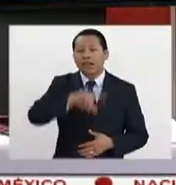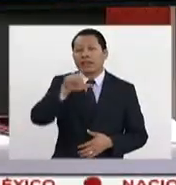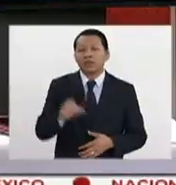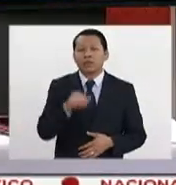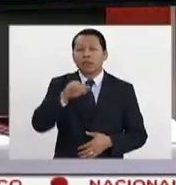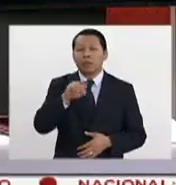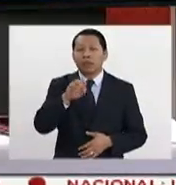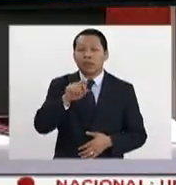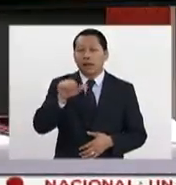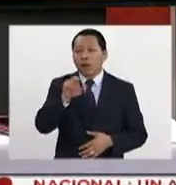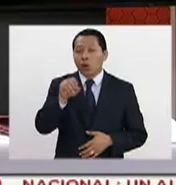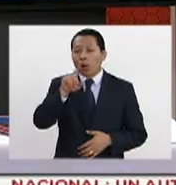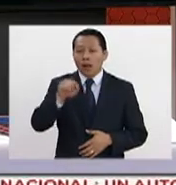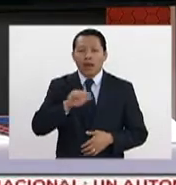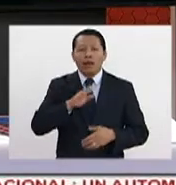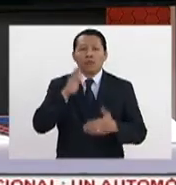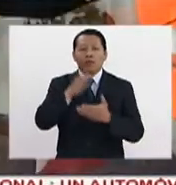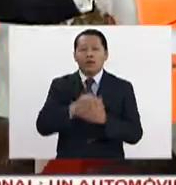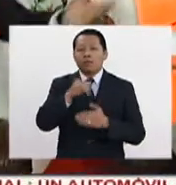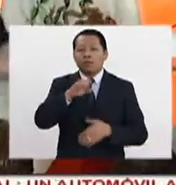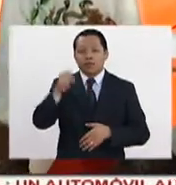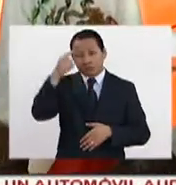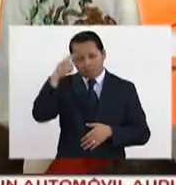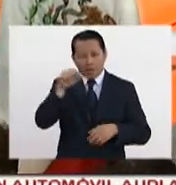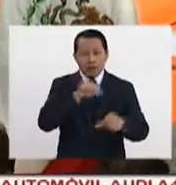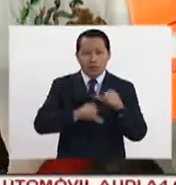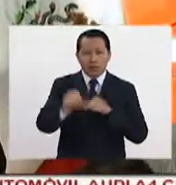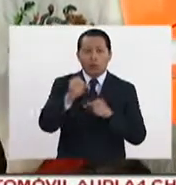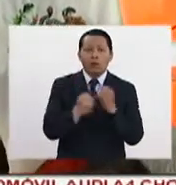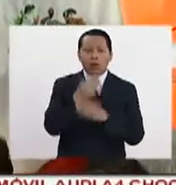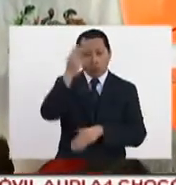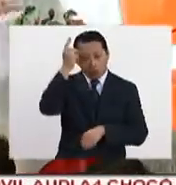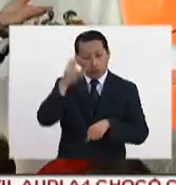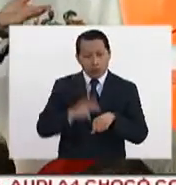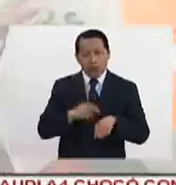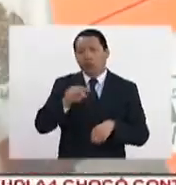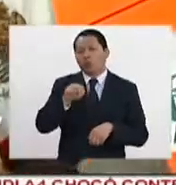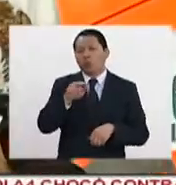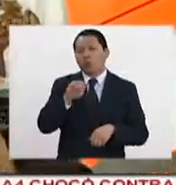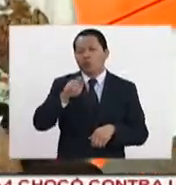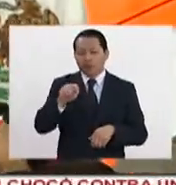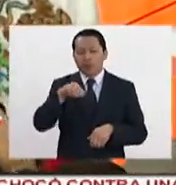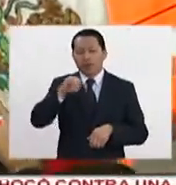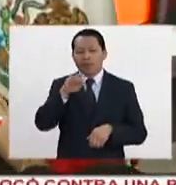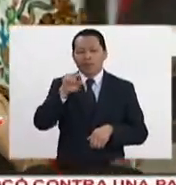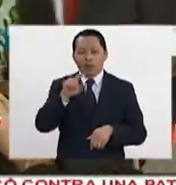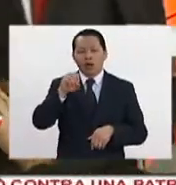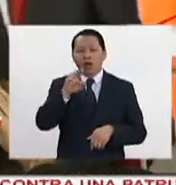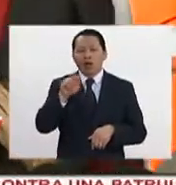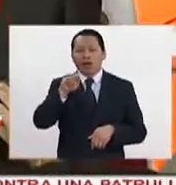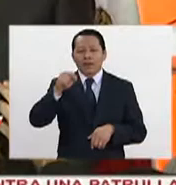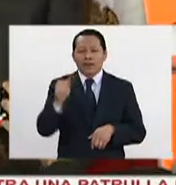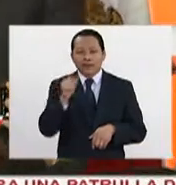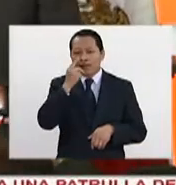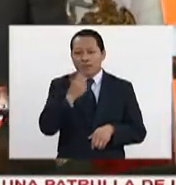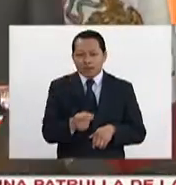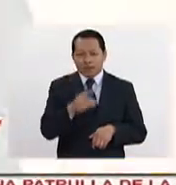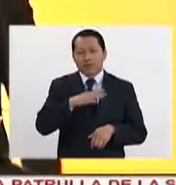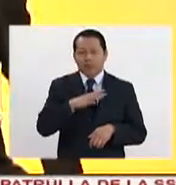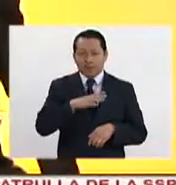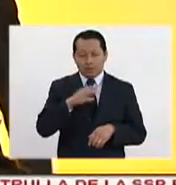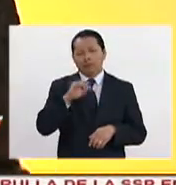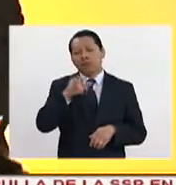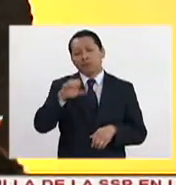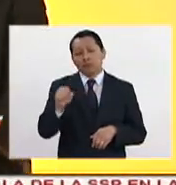Después, Mikel Arriola acudió al IMSS para entregar el cargo al nuevo director Tufik Miguel Ortega, quien dijo le deja un seguro